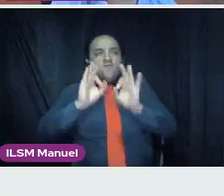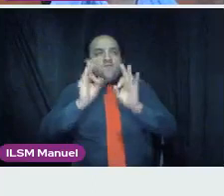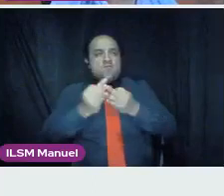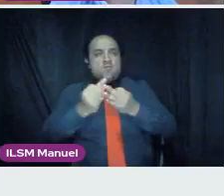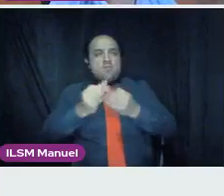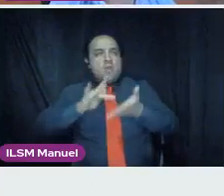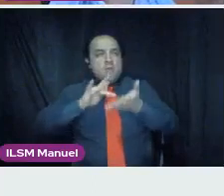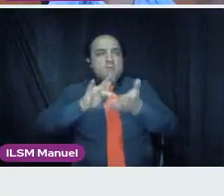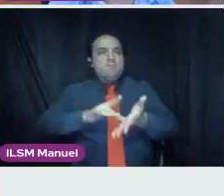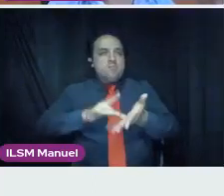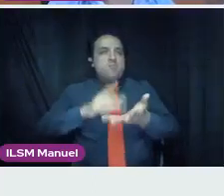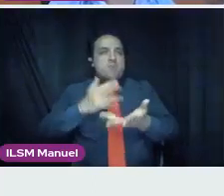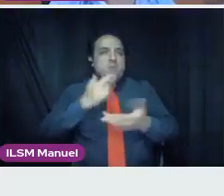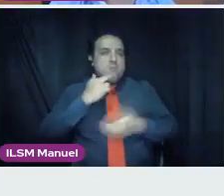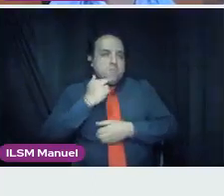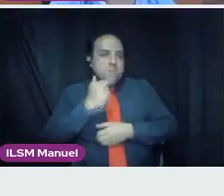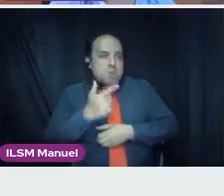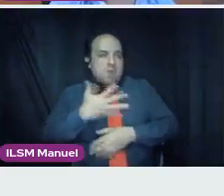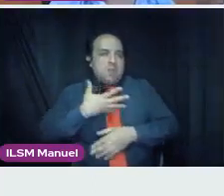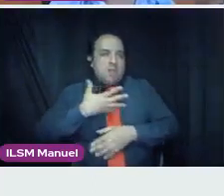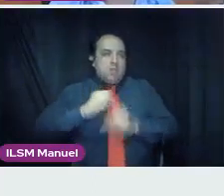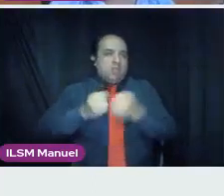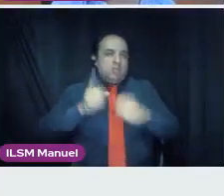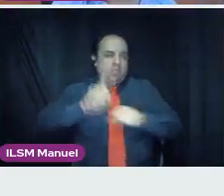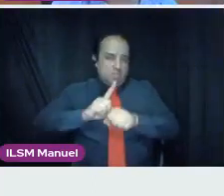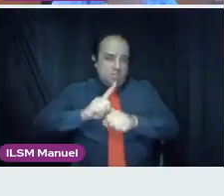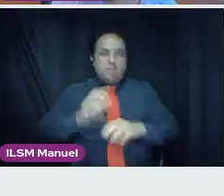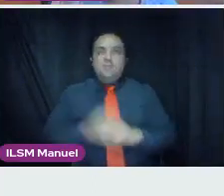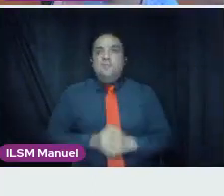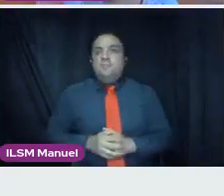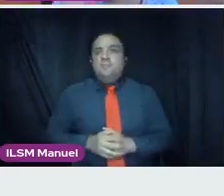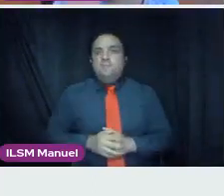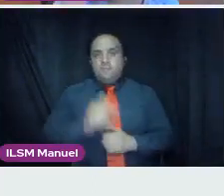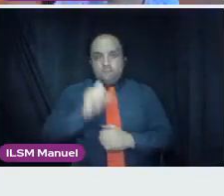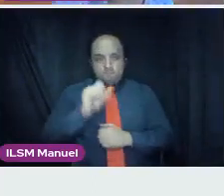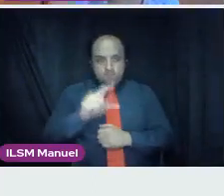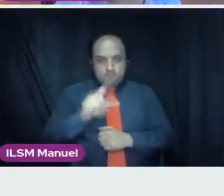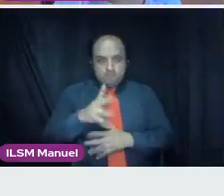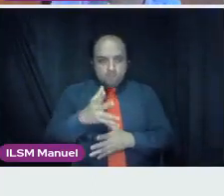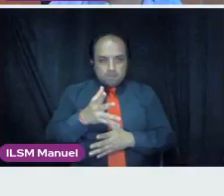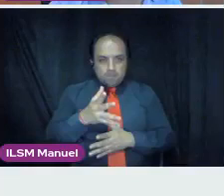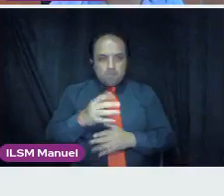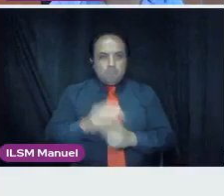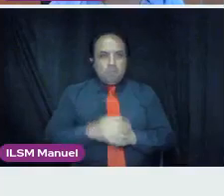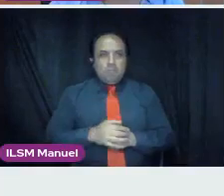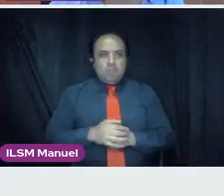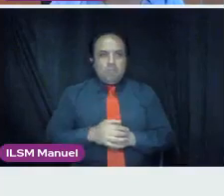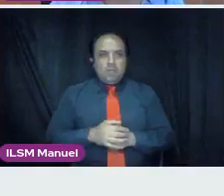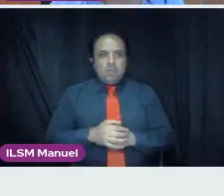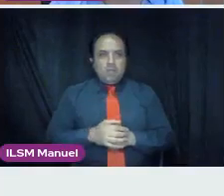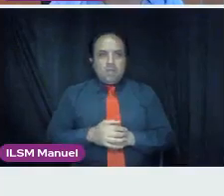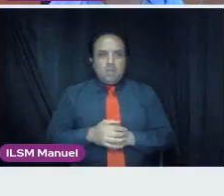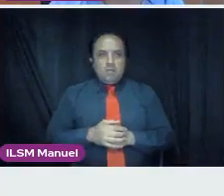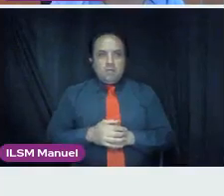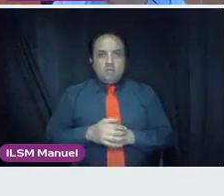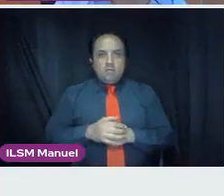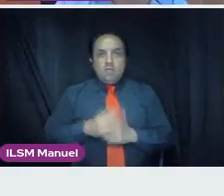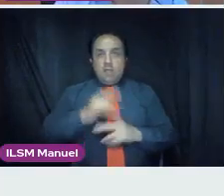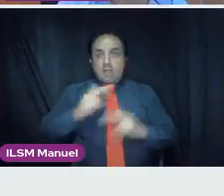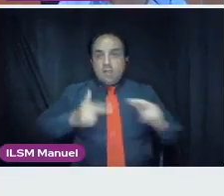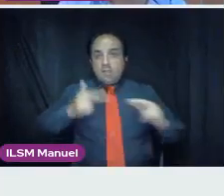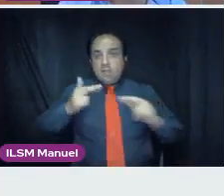sociedad y en los vínculos que se generen después, en las relaciones que se generen